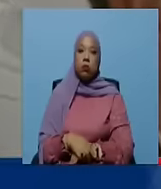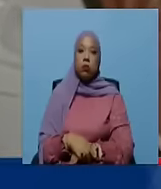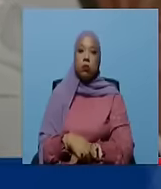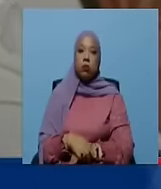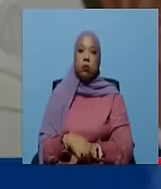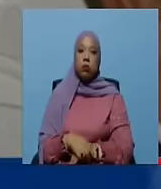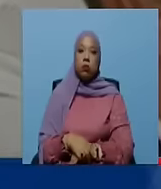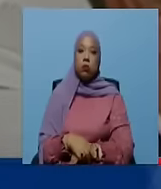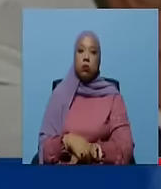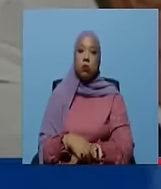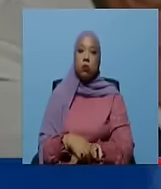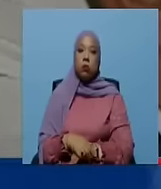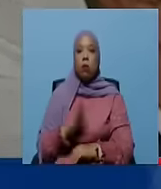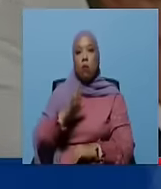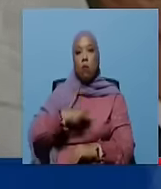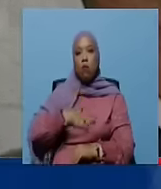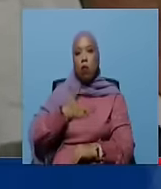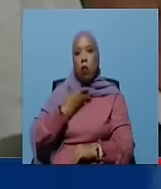pudiéramos decir,